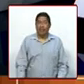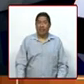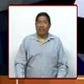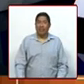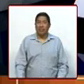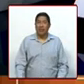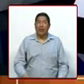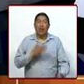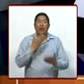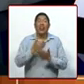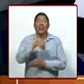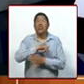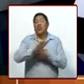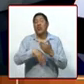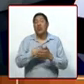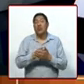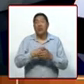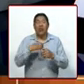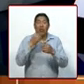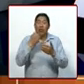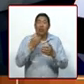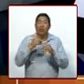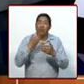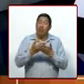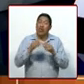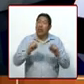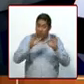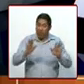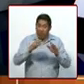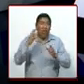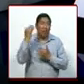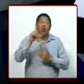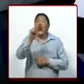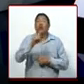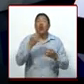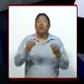Buenas noches a todos, pasen un buen fin de semana, los espero el lunes con más información.